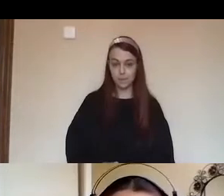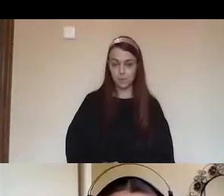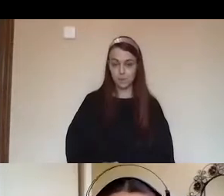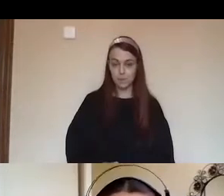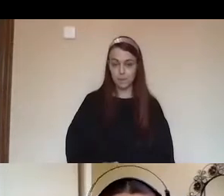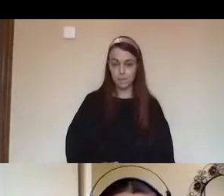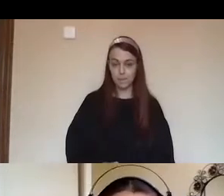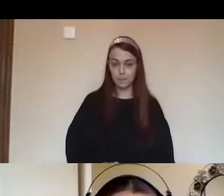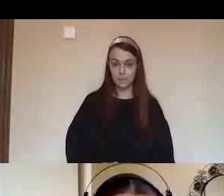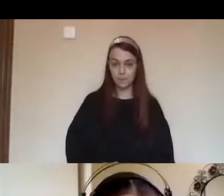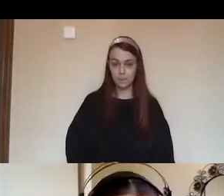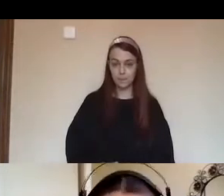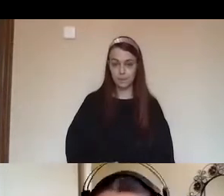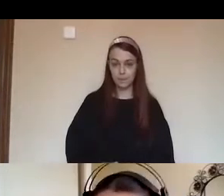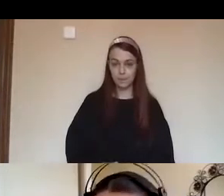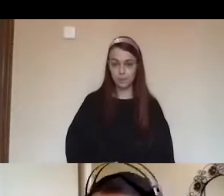Perfecto.